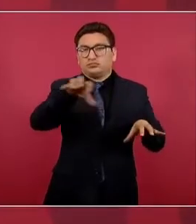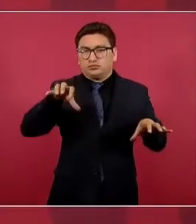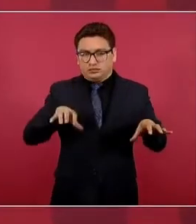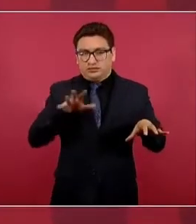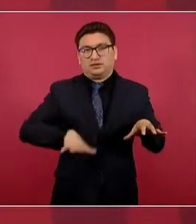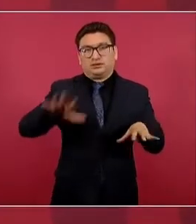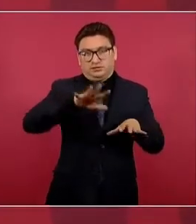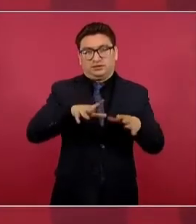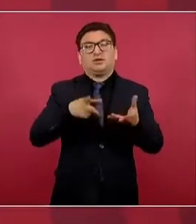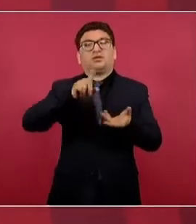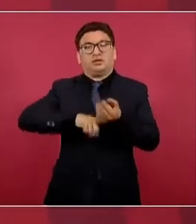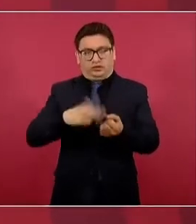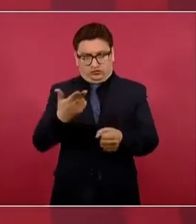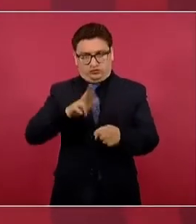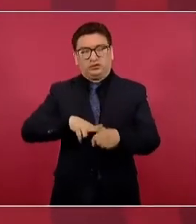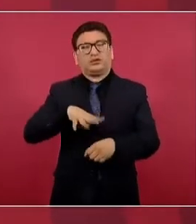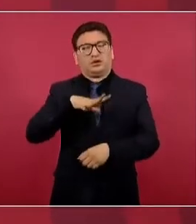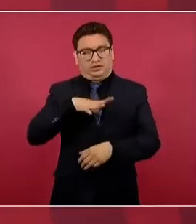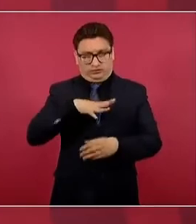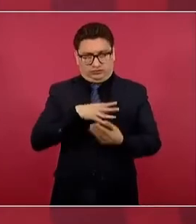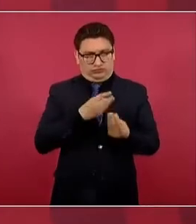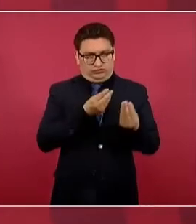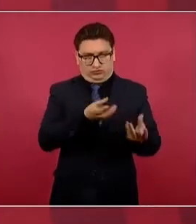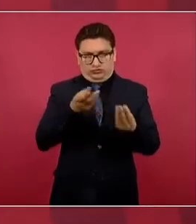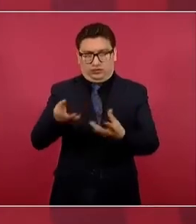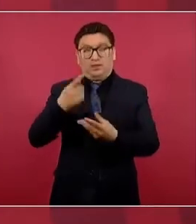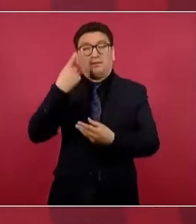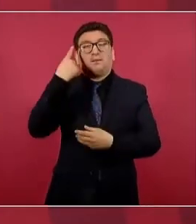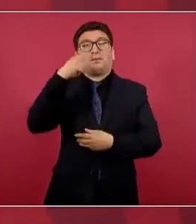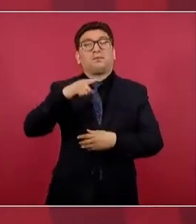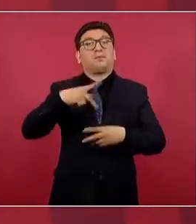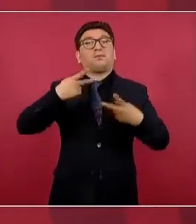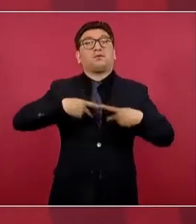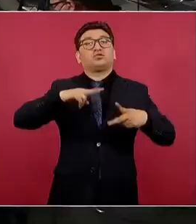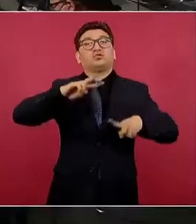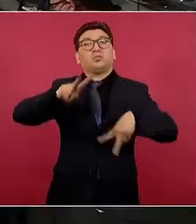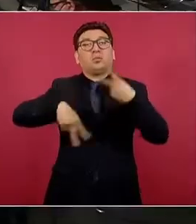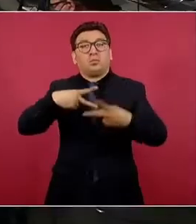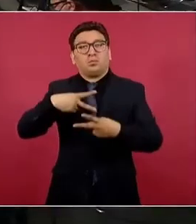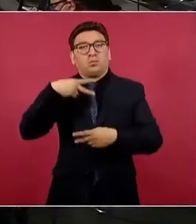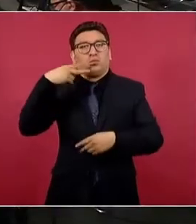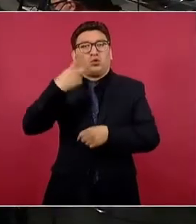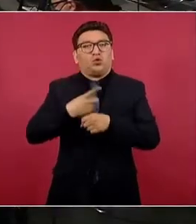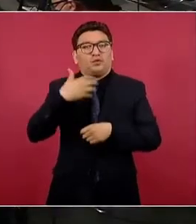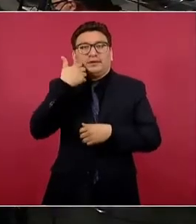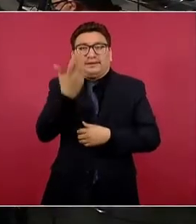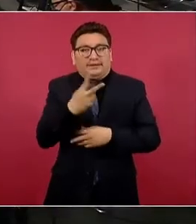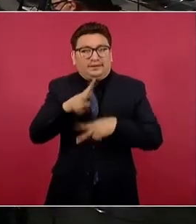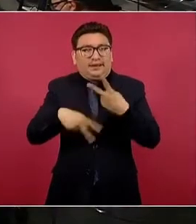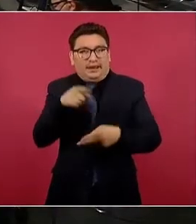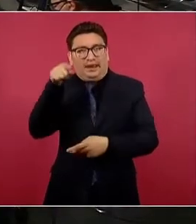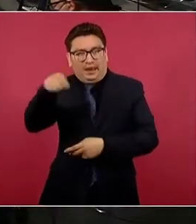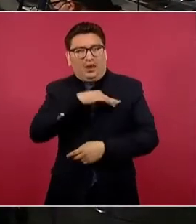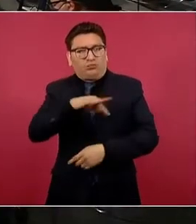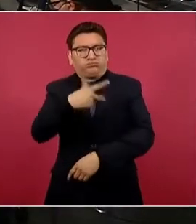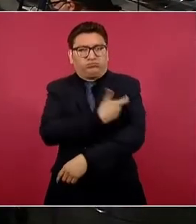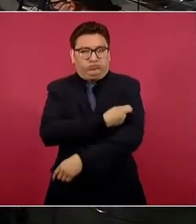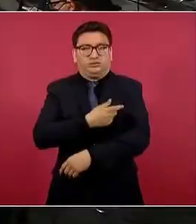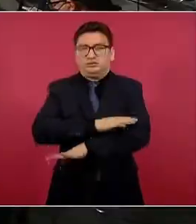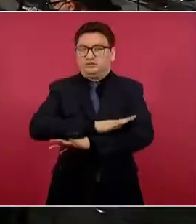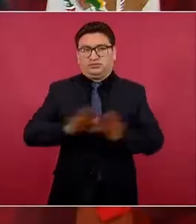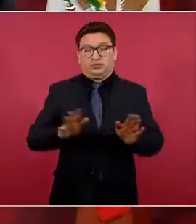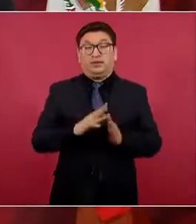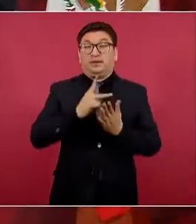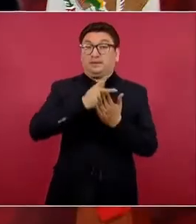y en hospitales para los que asistan voluntariamente, pero ya el plan